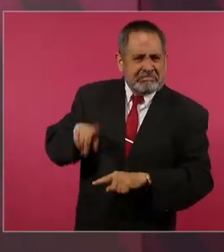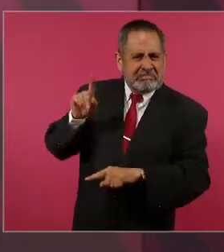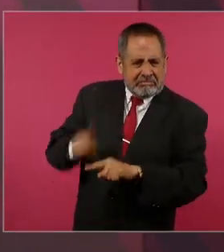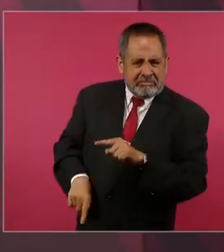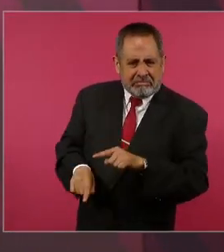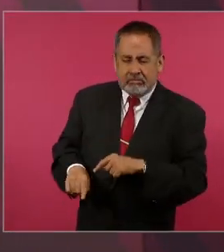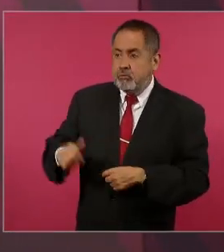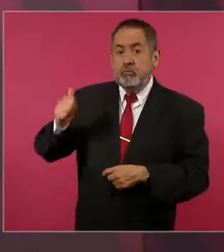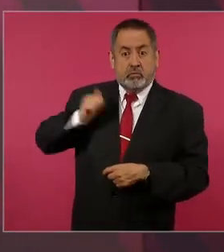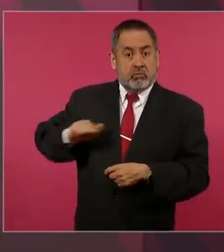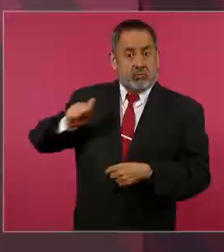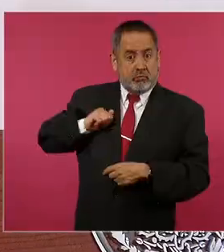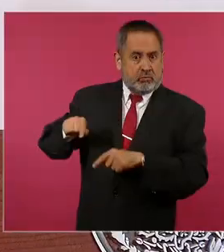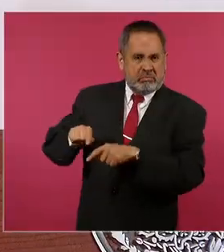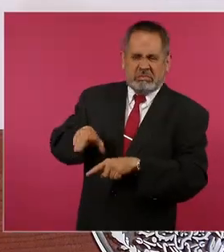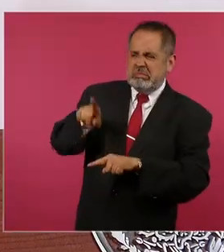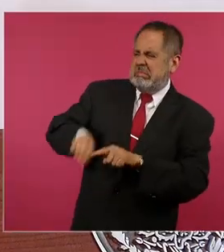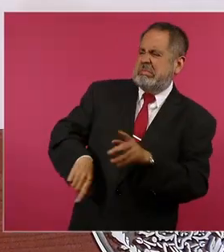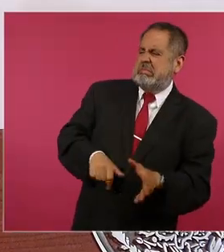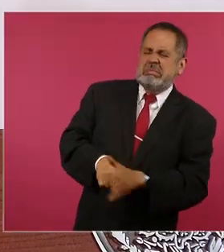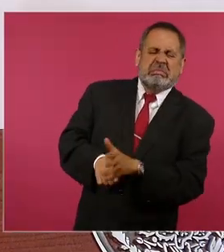esa civilización,